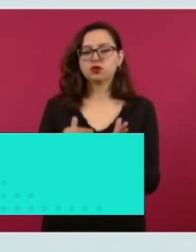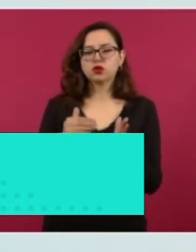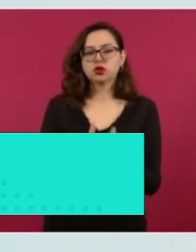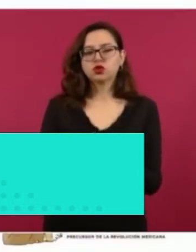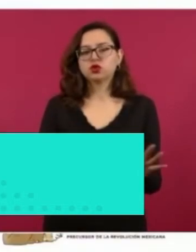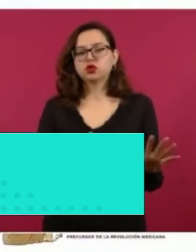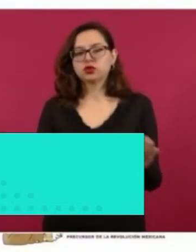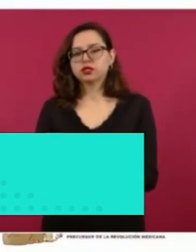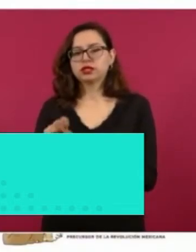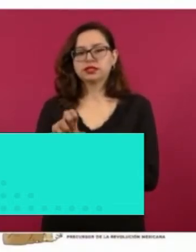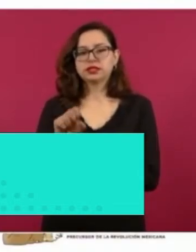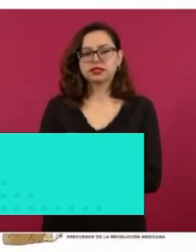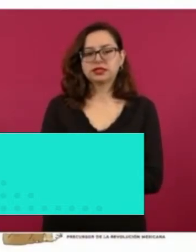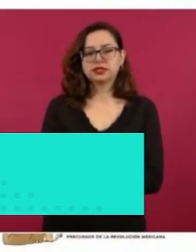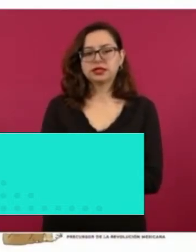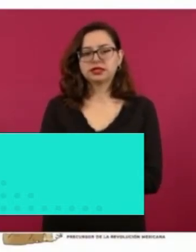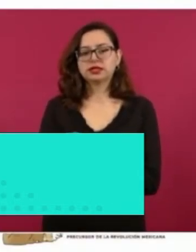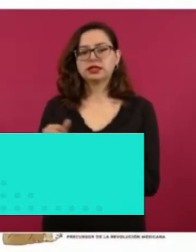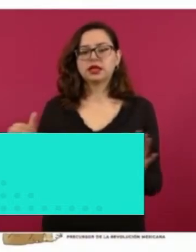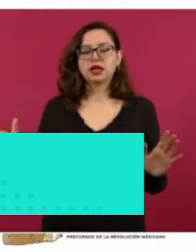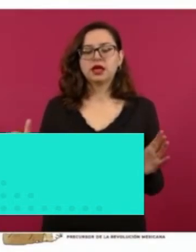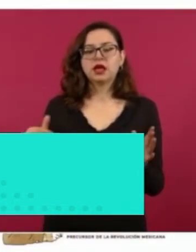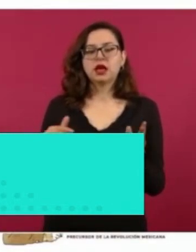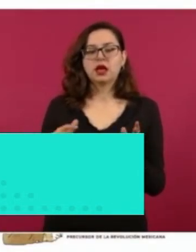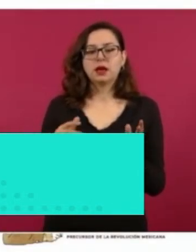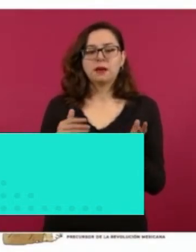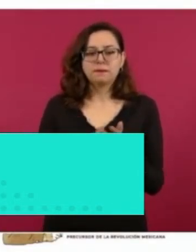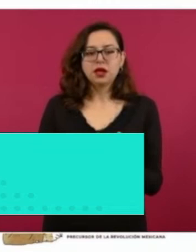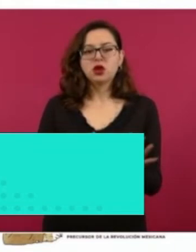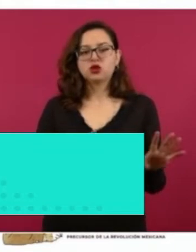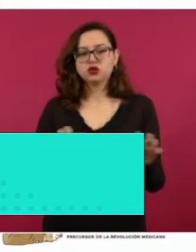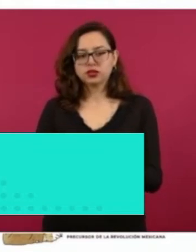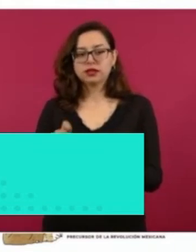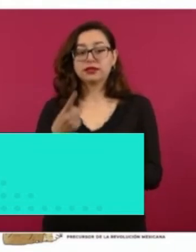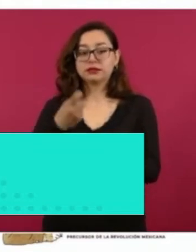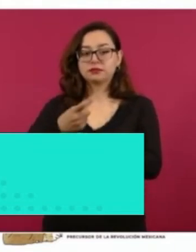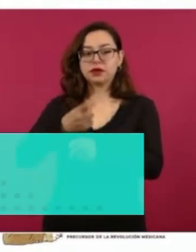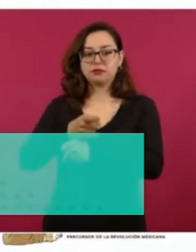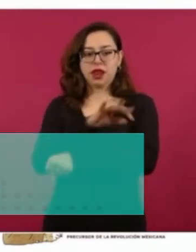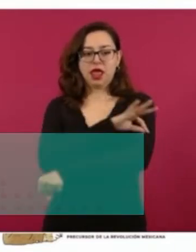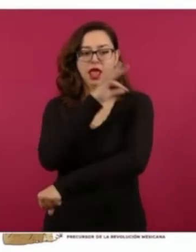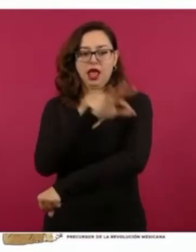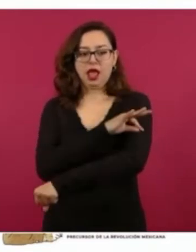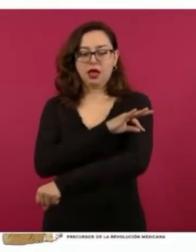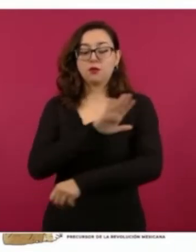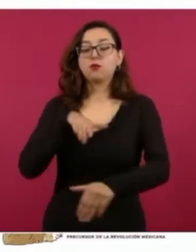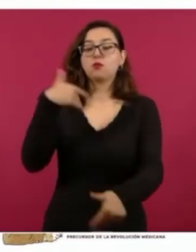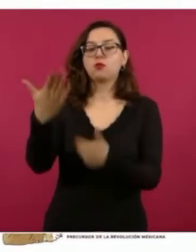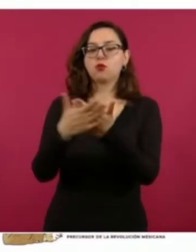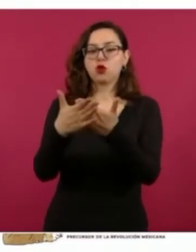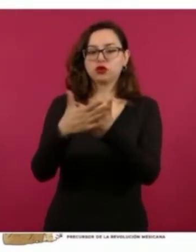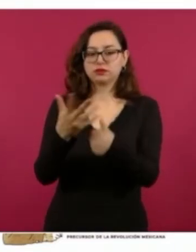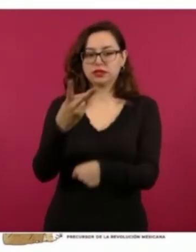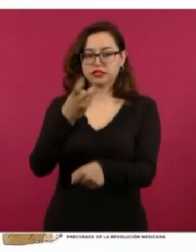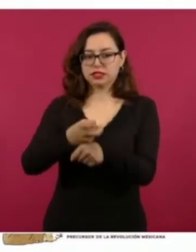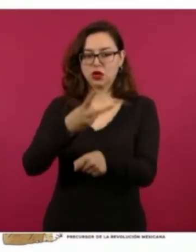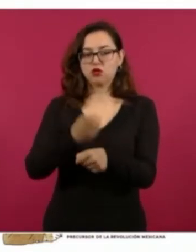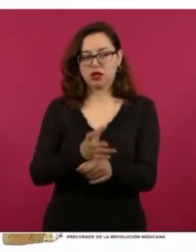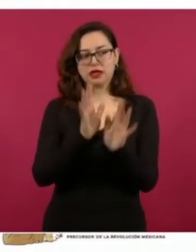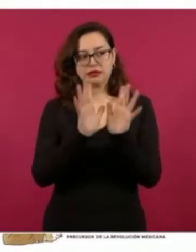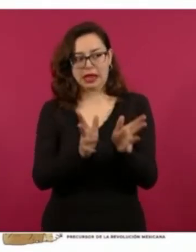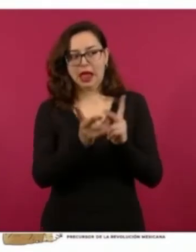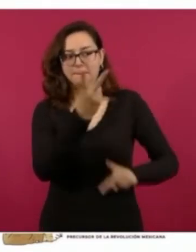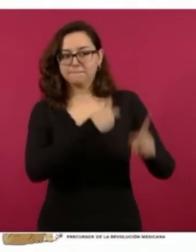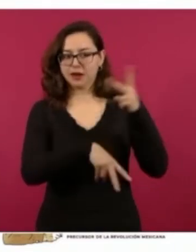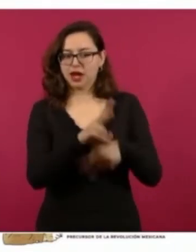dosis que ya fueron aplicadas como primera dosis estaríamos completando la segunda dosis para niñas y niños de 5 a 11 años